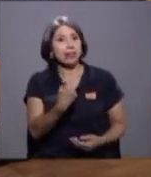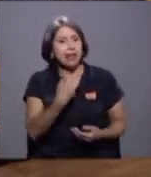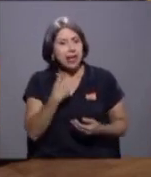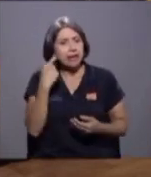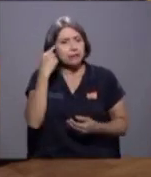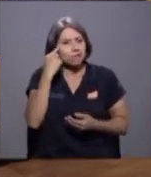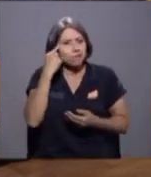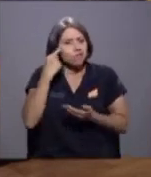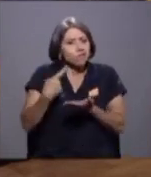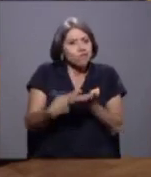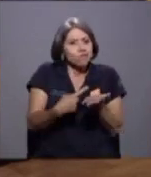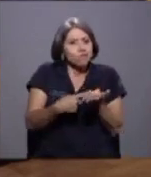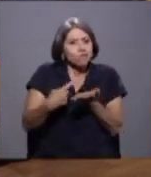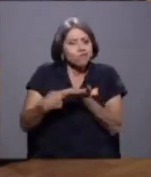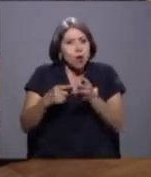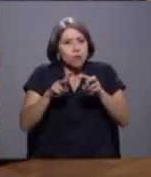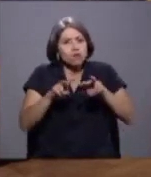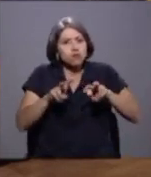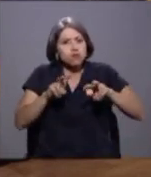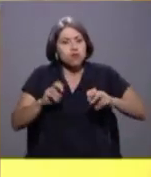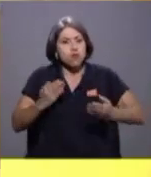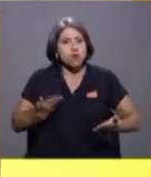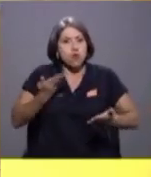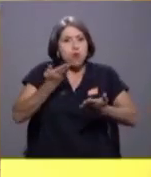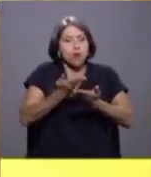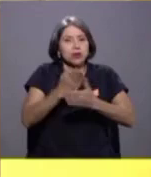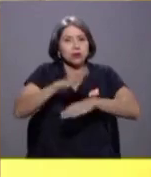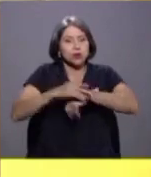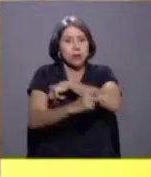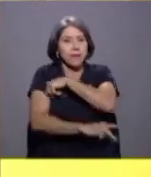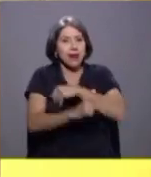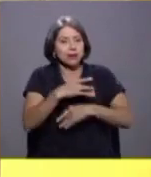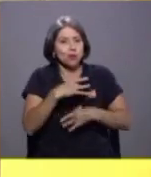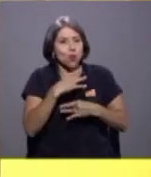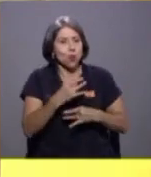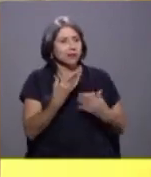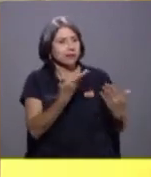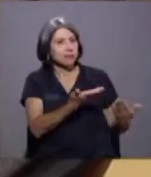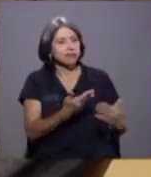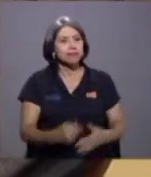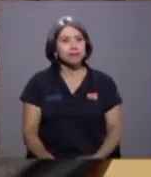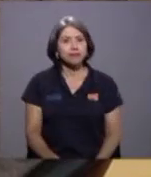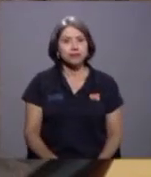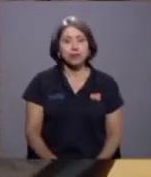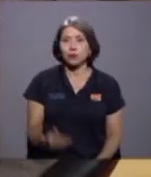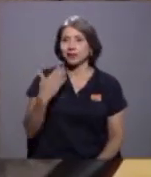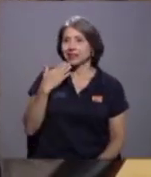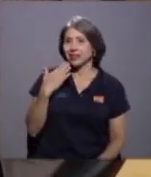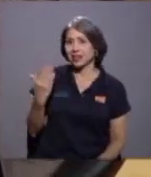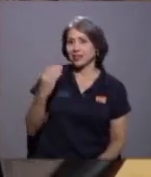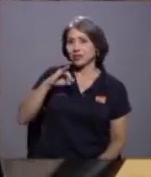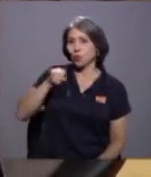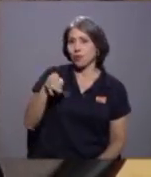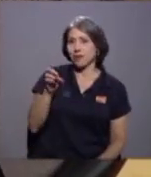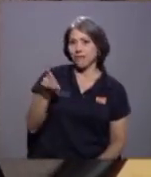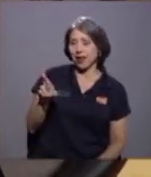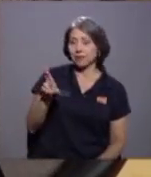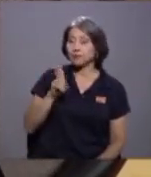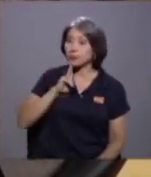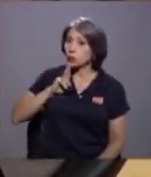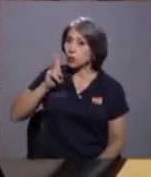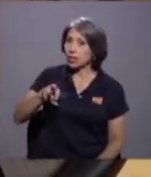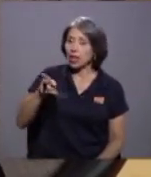diagnósticos y propuestas sobre el país muy interesantes. Don Eli. Muchísimas gracias, don Juan Rafael. De verdad que es